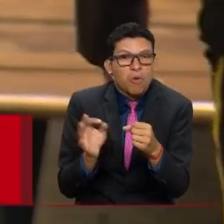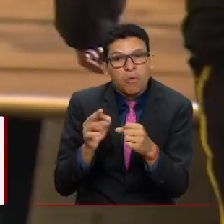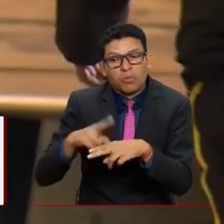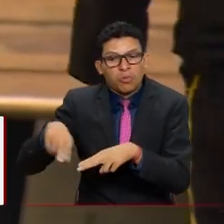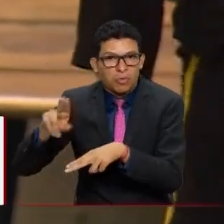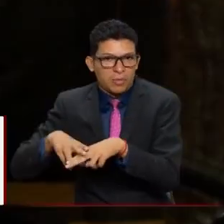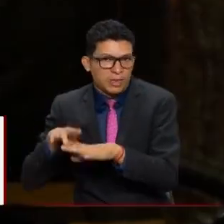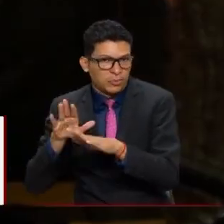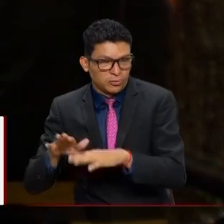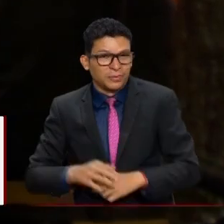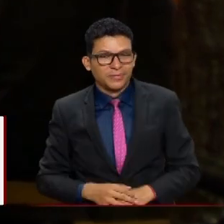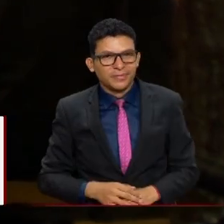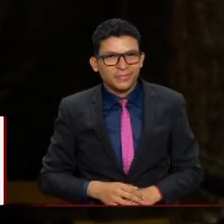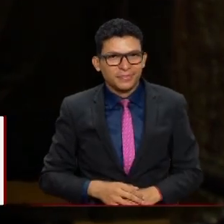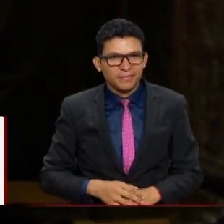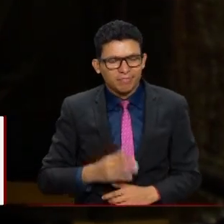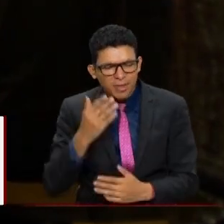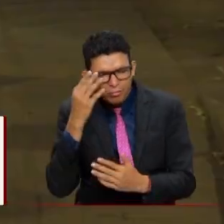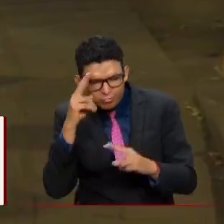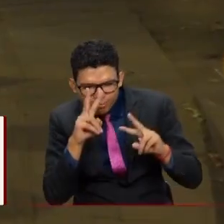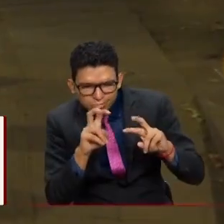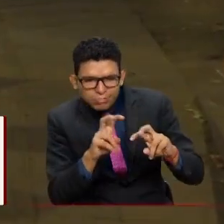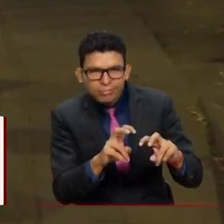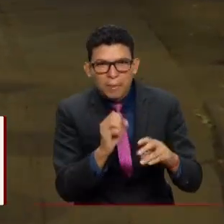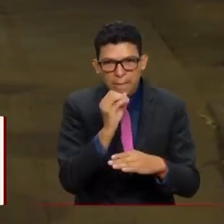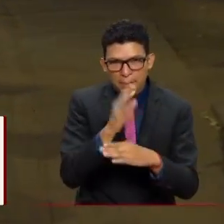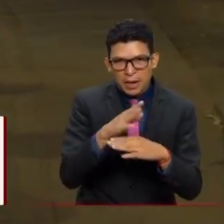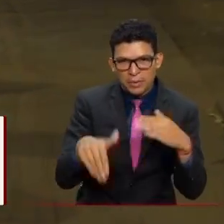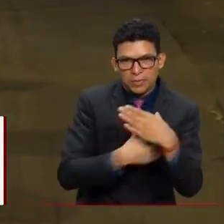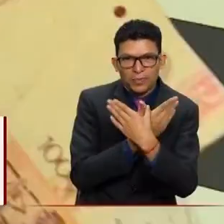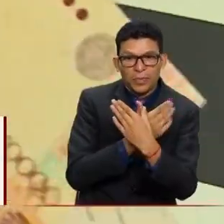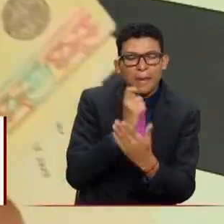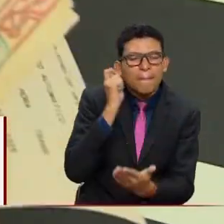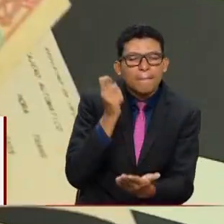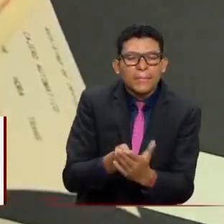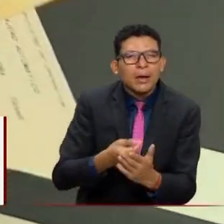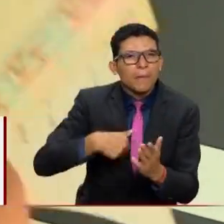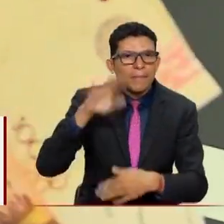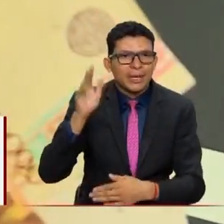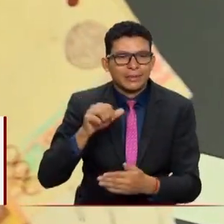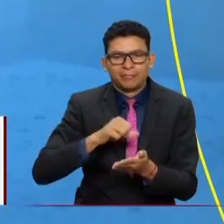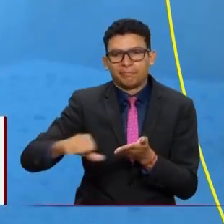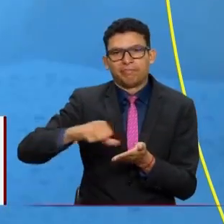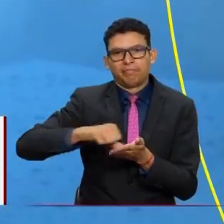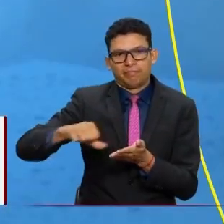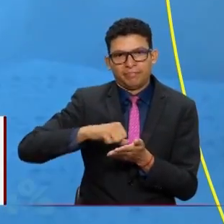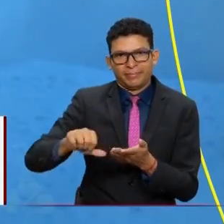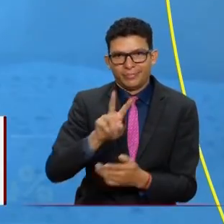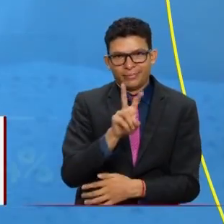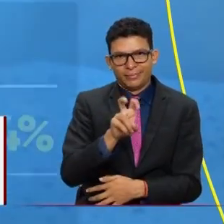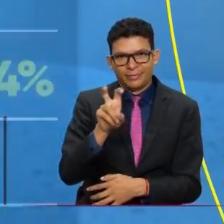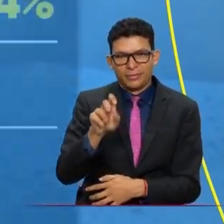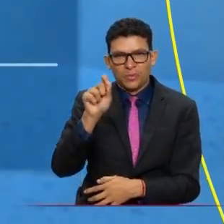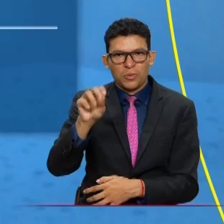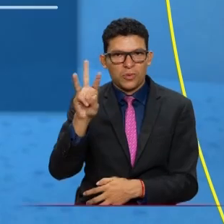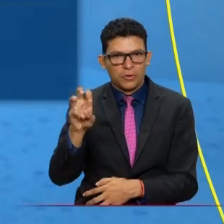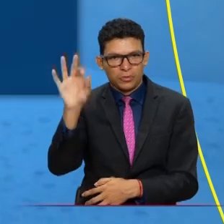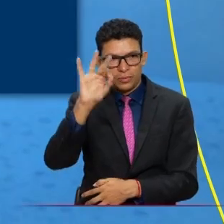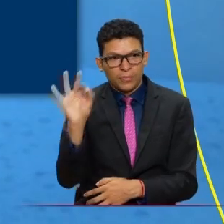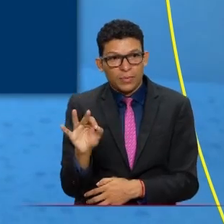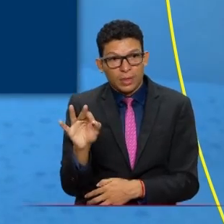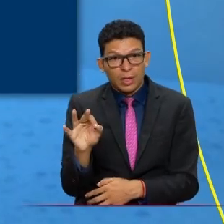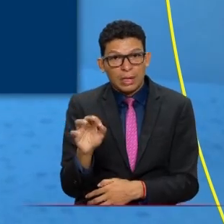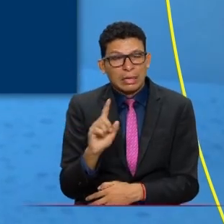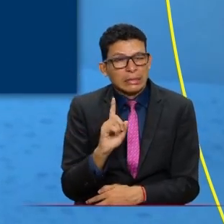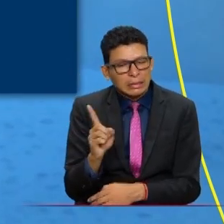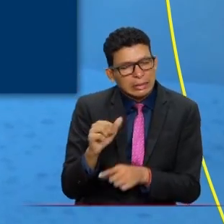corriente. Un estudio del Banco de la República asegura que el medio de pago preferido es el efectivo, con un 77.8%, pero una de